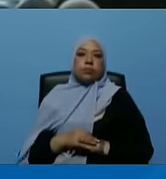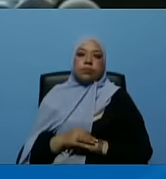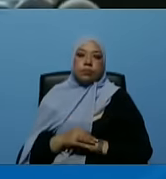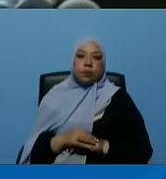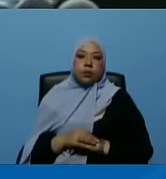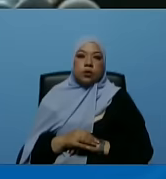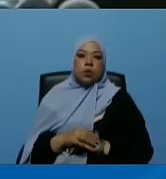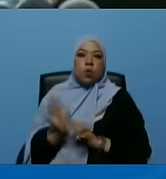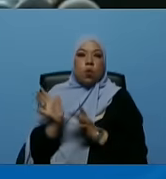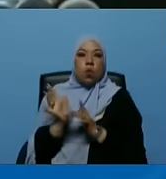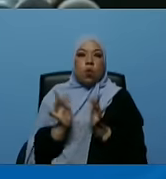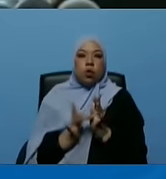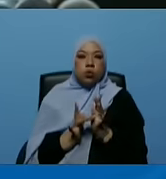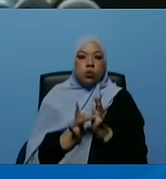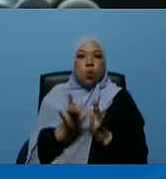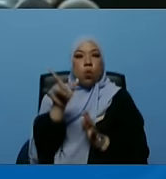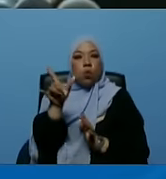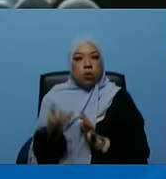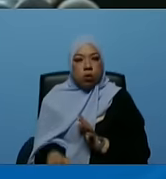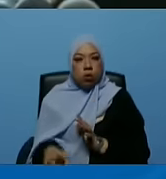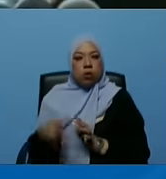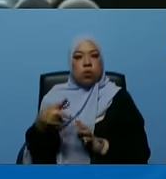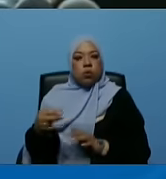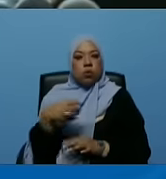Y Jesucristo le dijo,